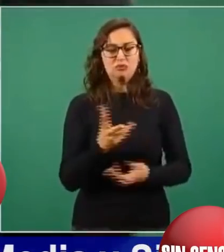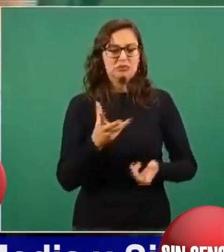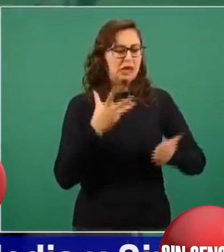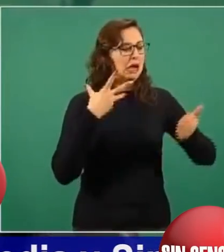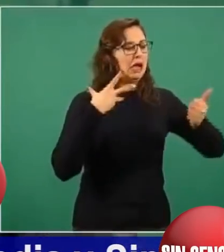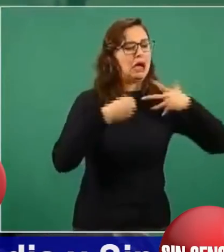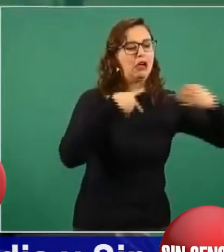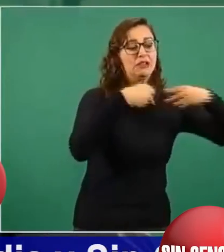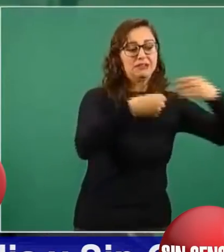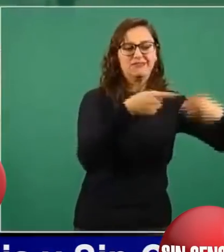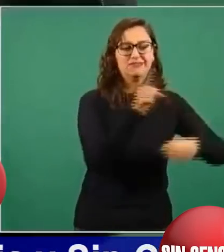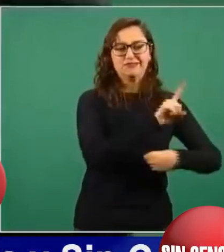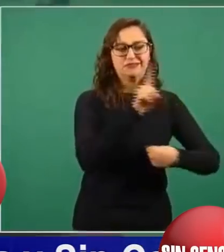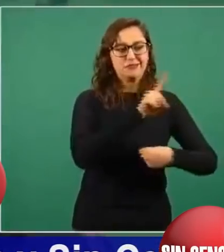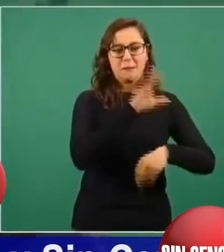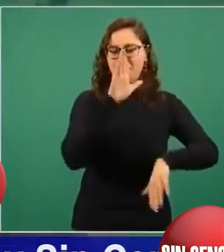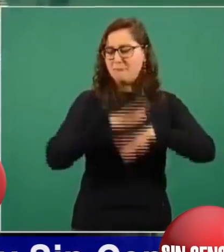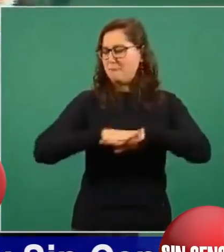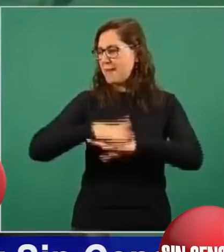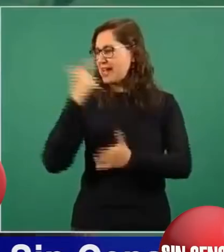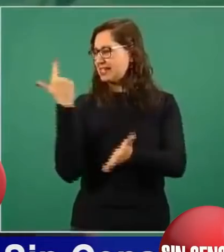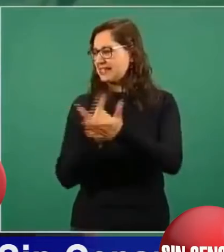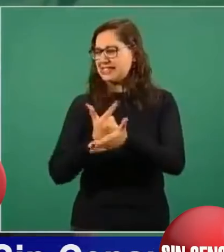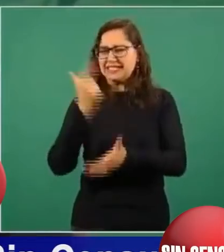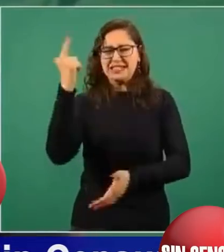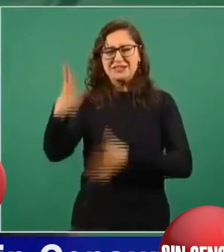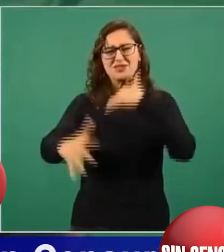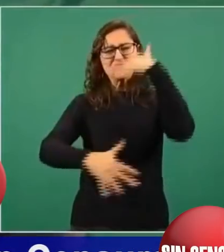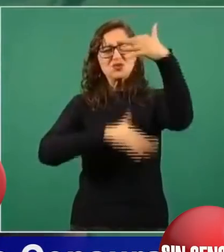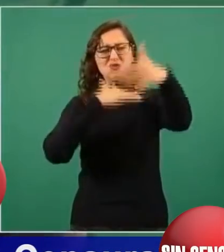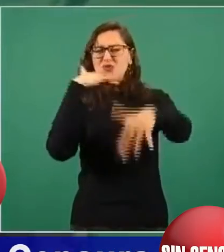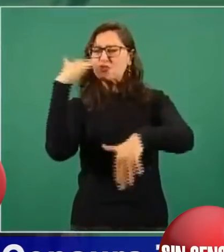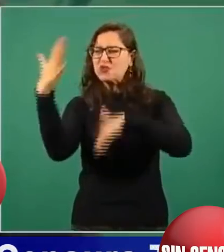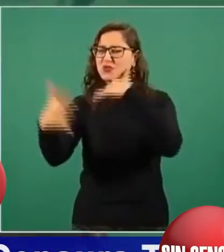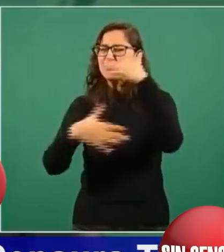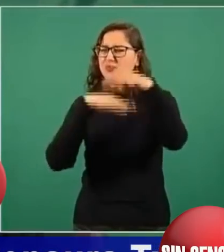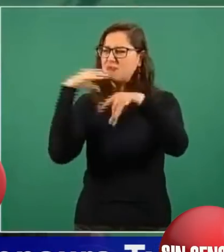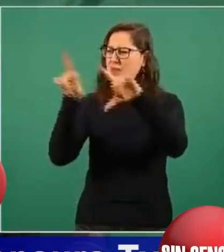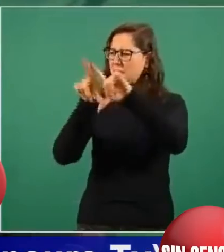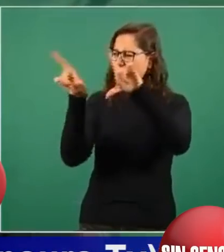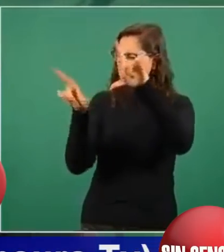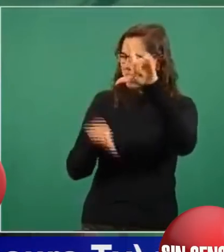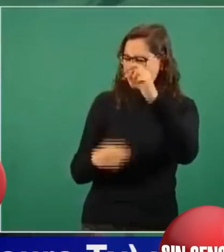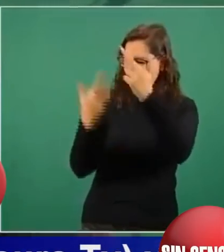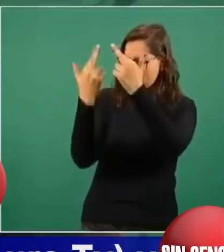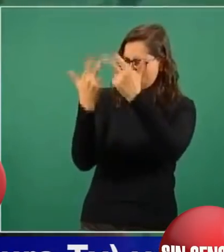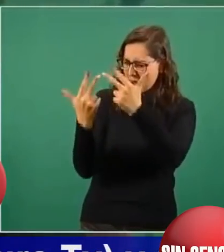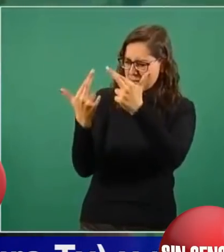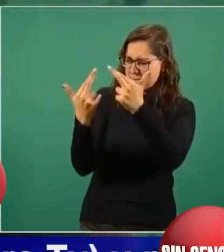lo que estaba destruyendo al país, acabando con México?